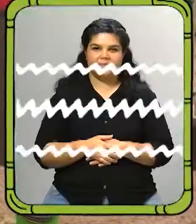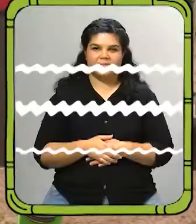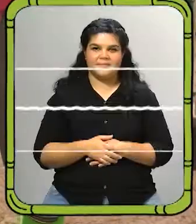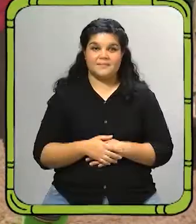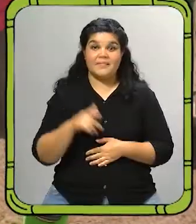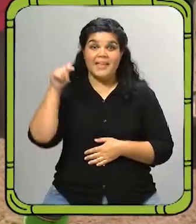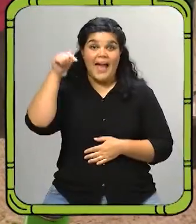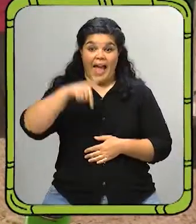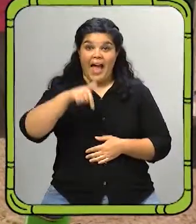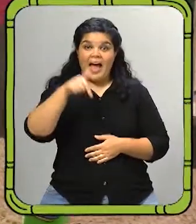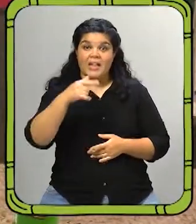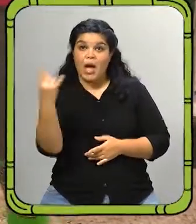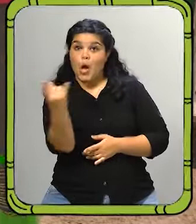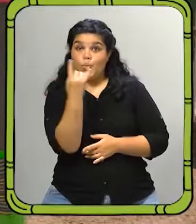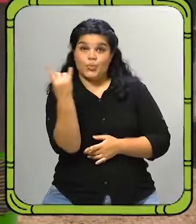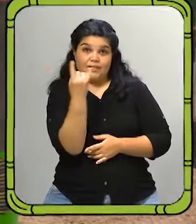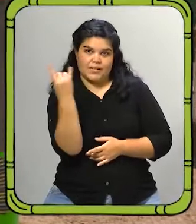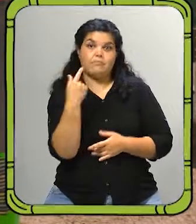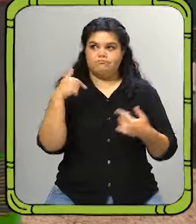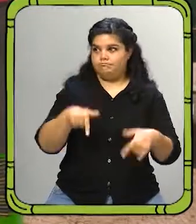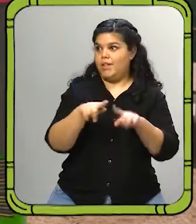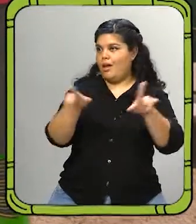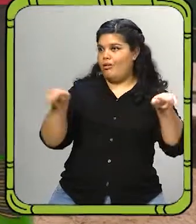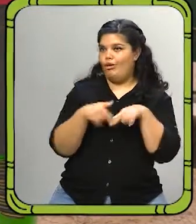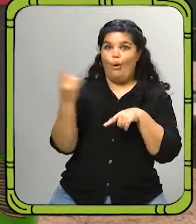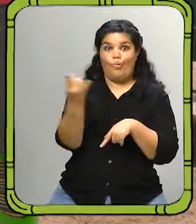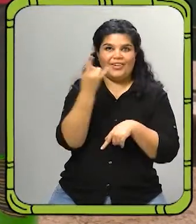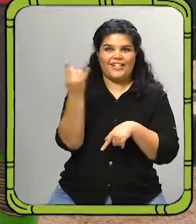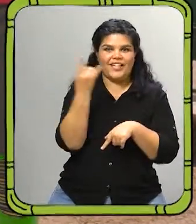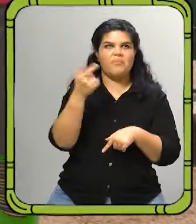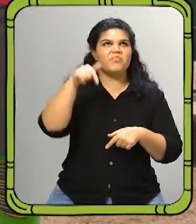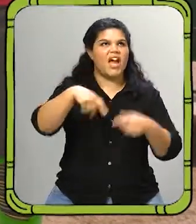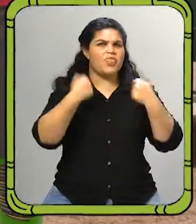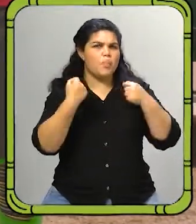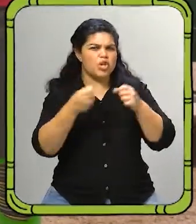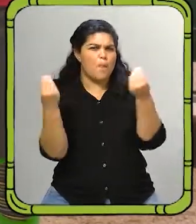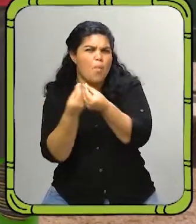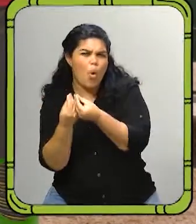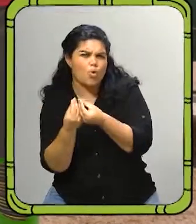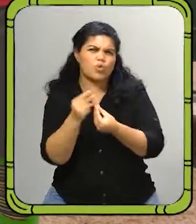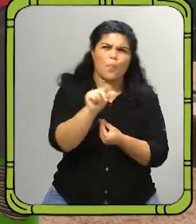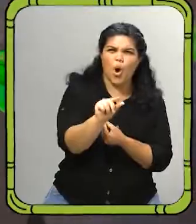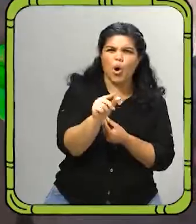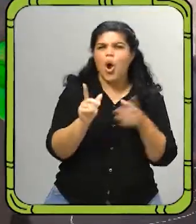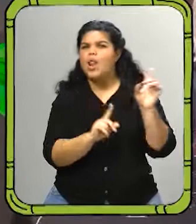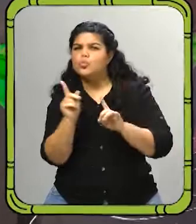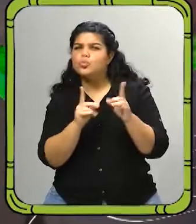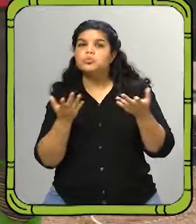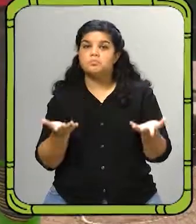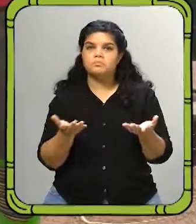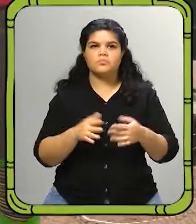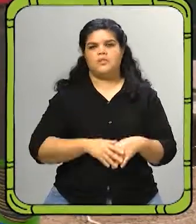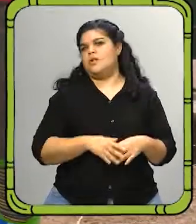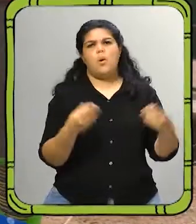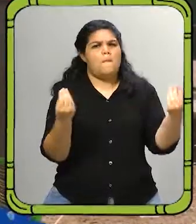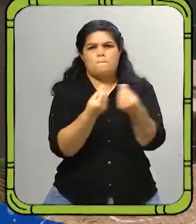Y acá en la universidad, porque vamos a la universidad, ¿hay muchos deportes o hay poquitos deportes o hay algunos? Enorme cantidad